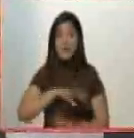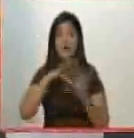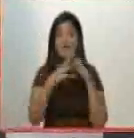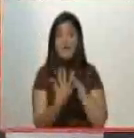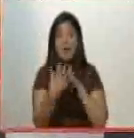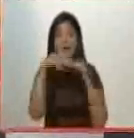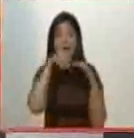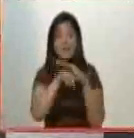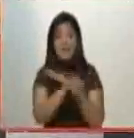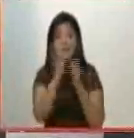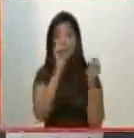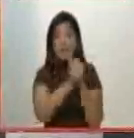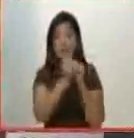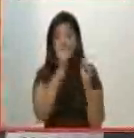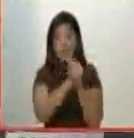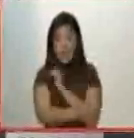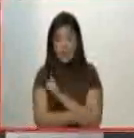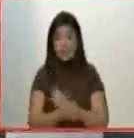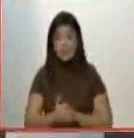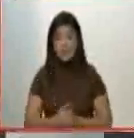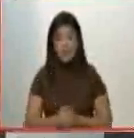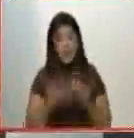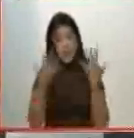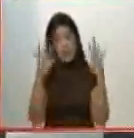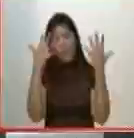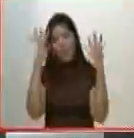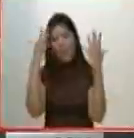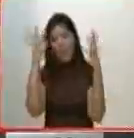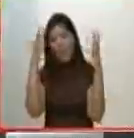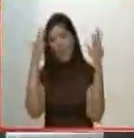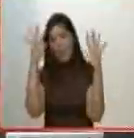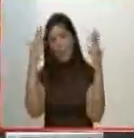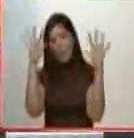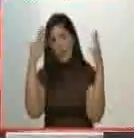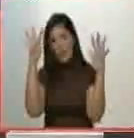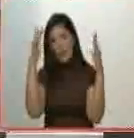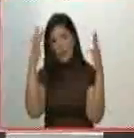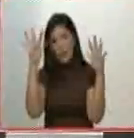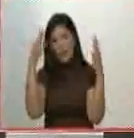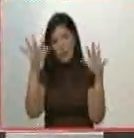Barrio Adentro Deportivo. Un aplauso para Barrio Adentro Deportivo,